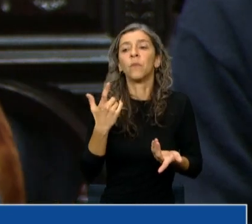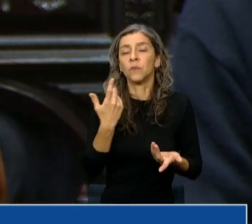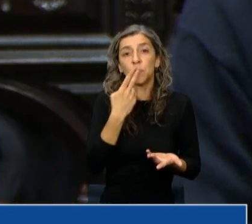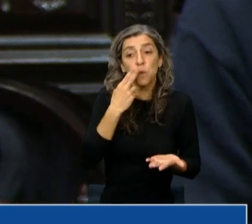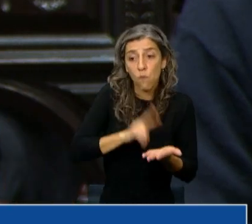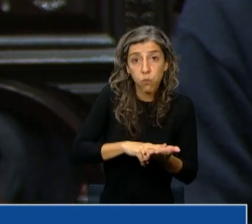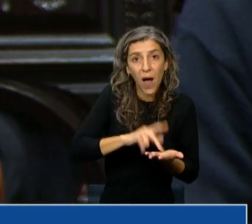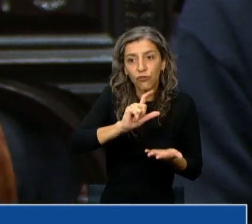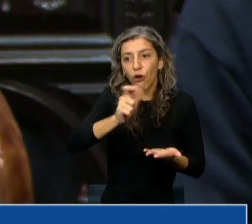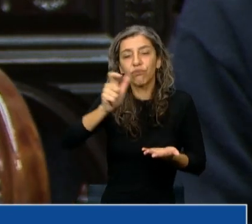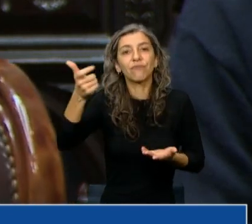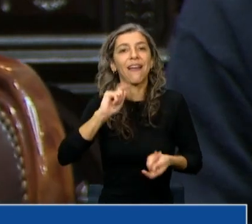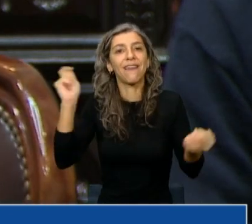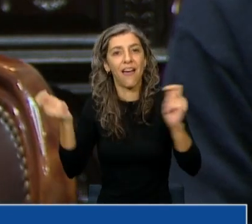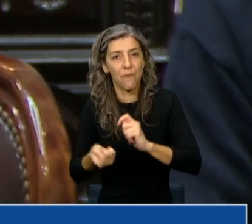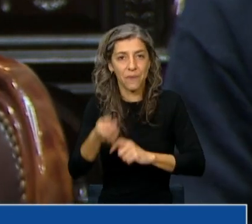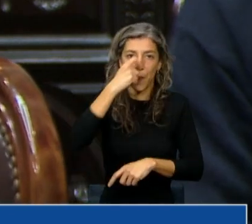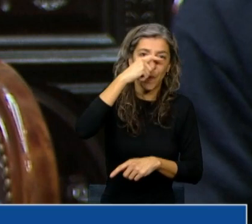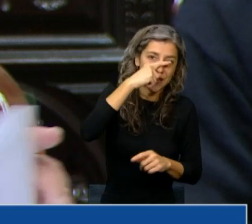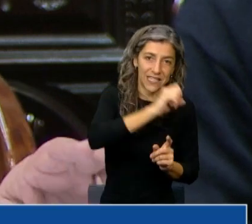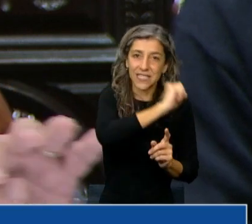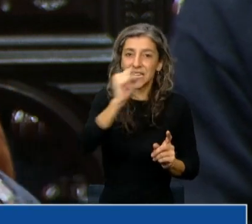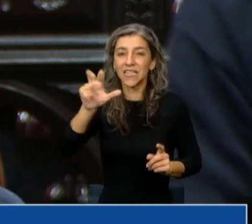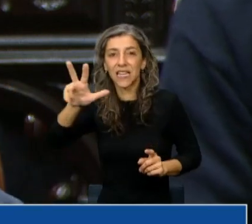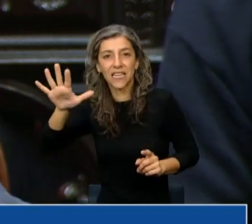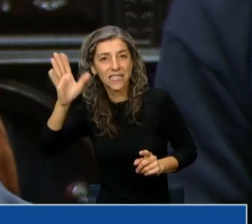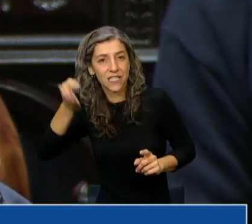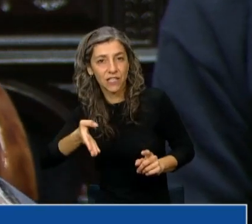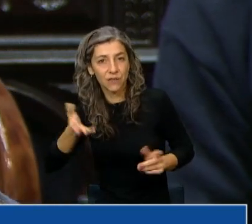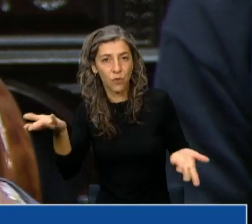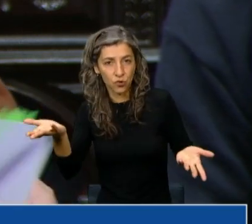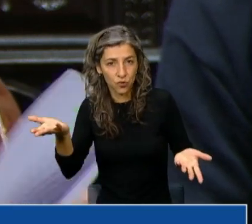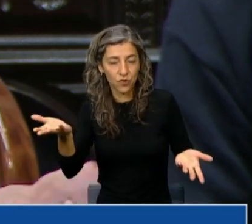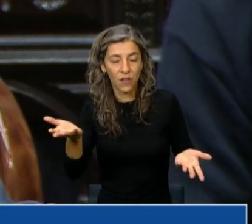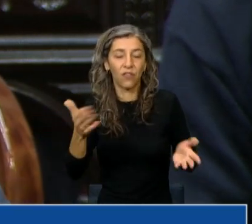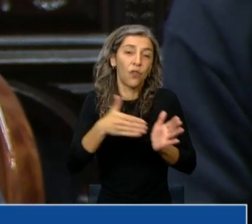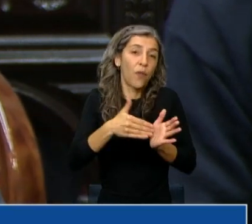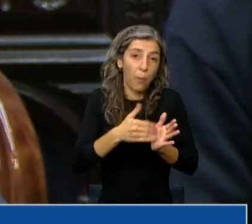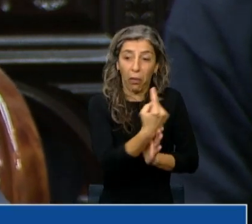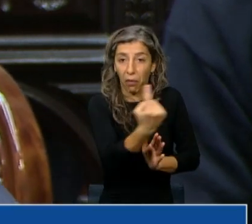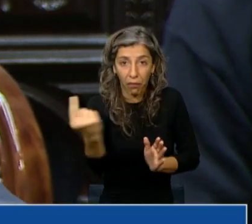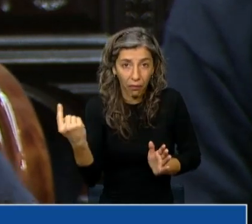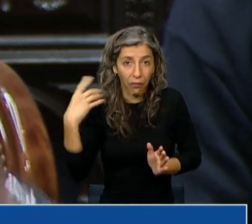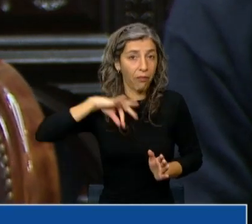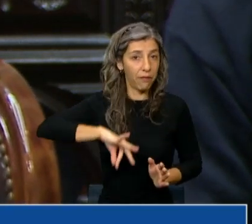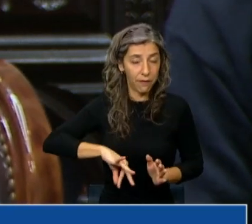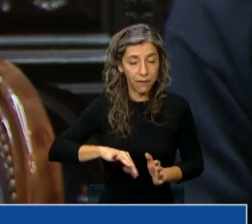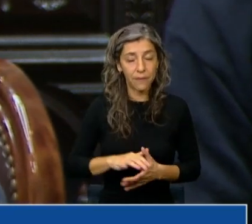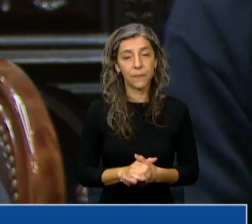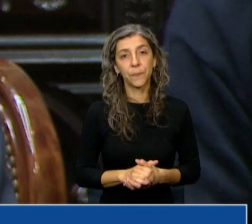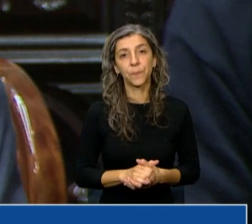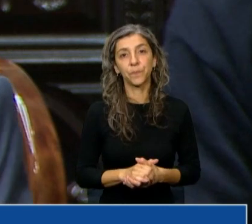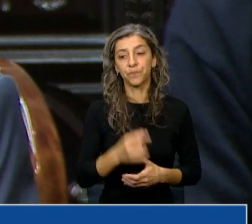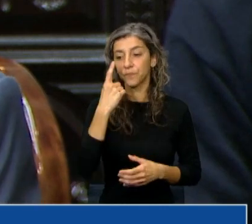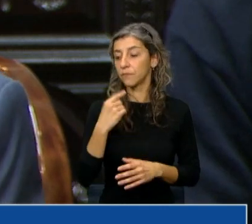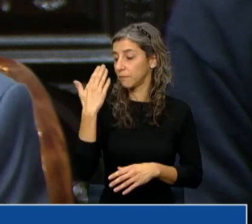impuestos, establece que va del 27 al 35% cuando se excede. Estos días en la Comisión